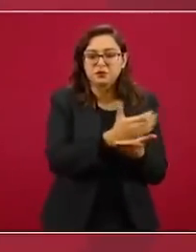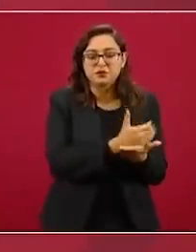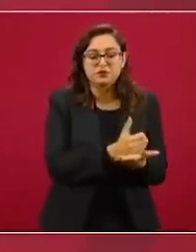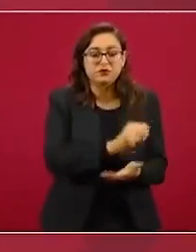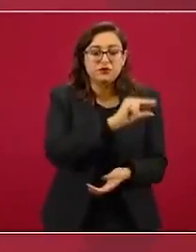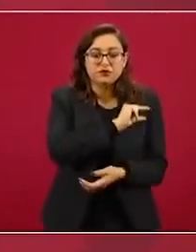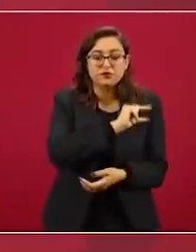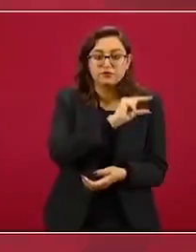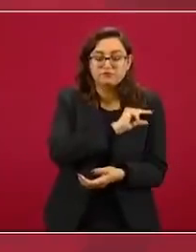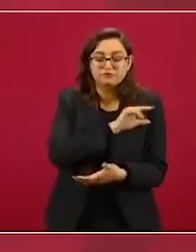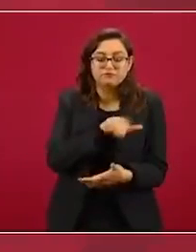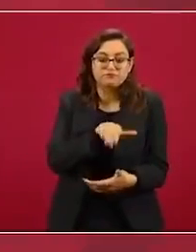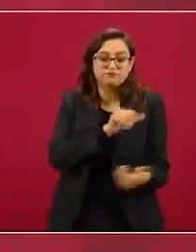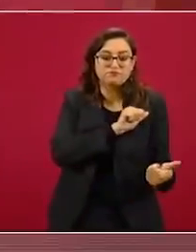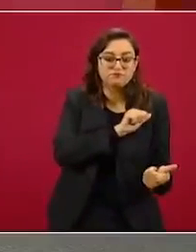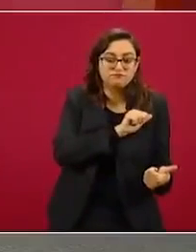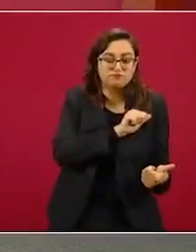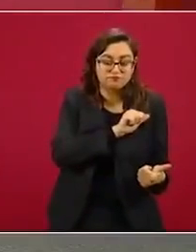privados,